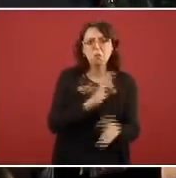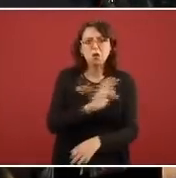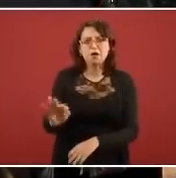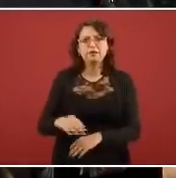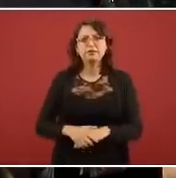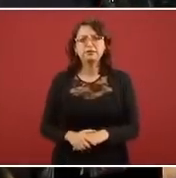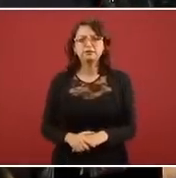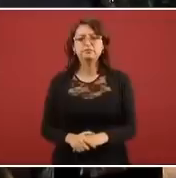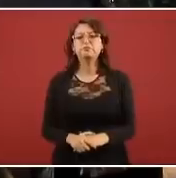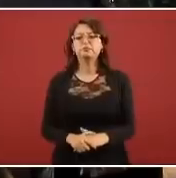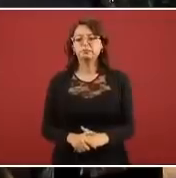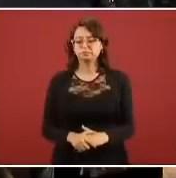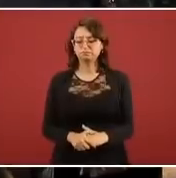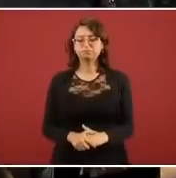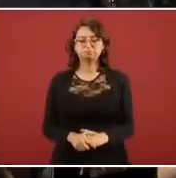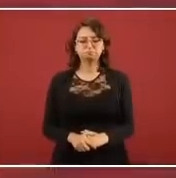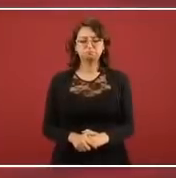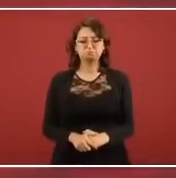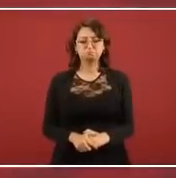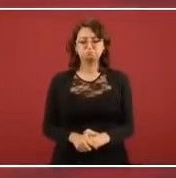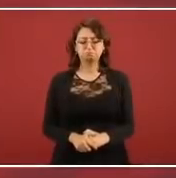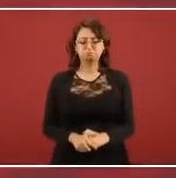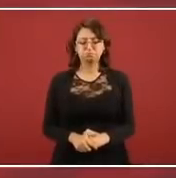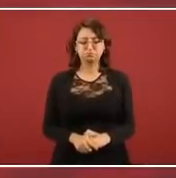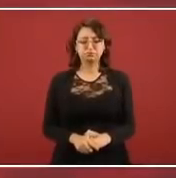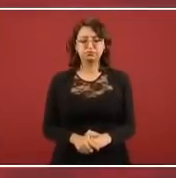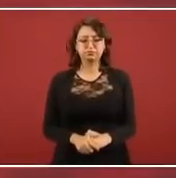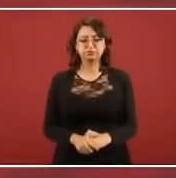miren, también,